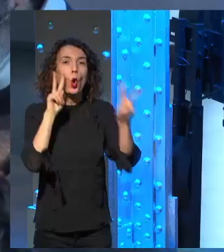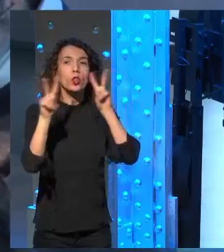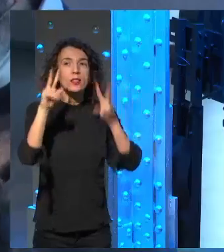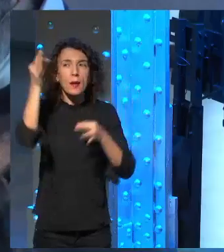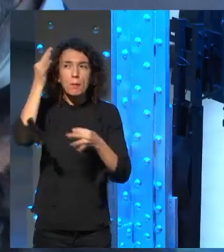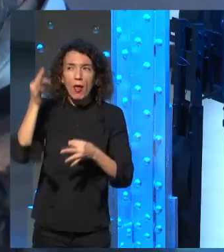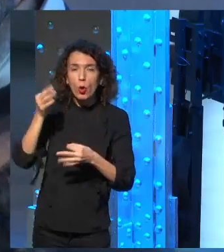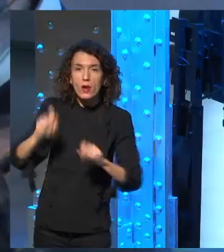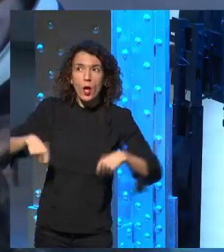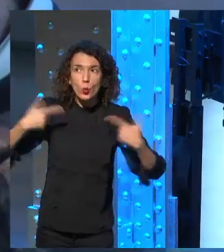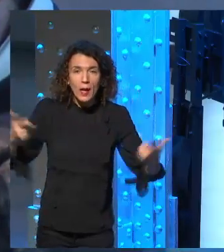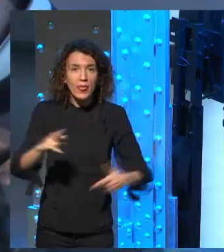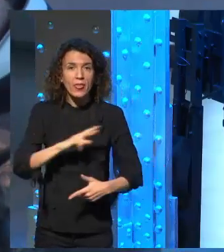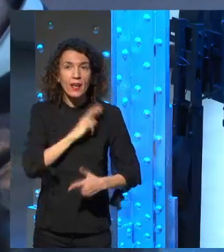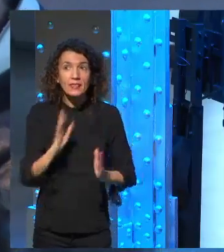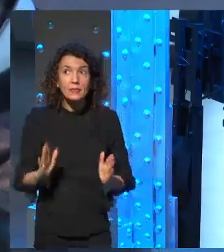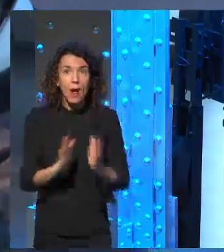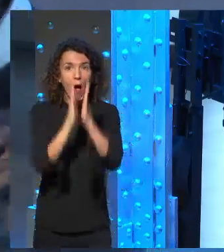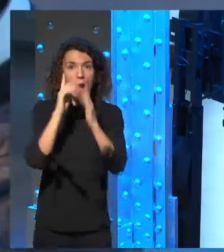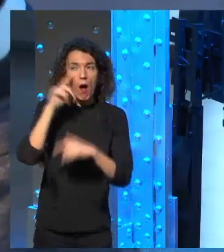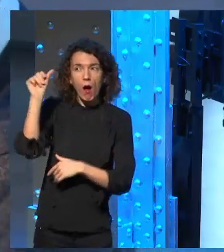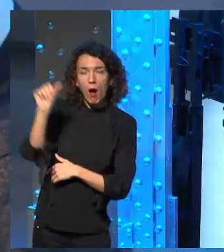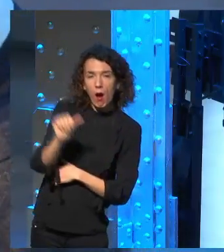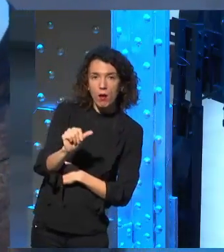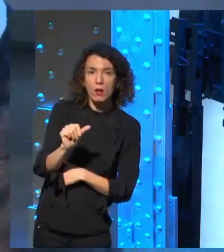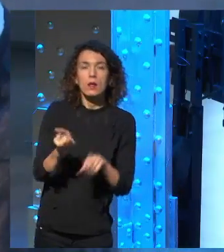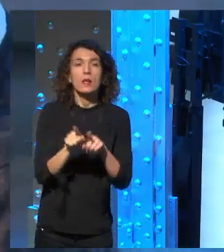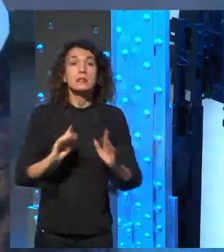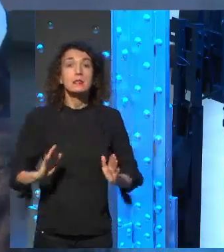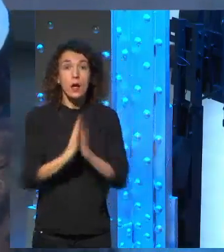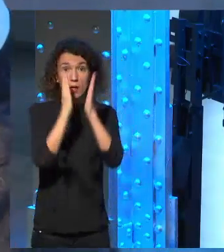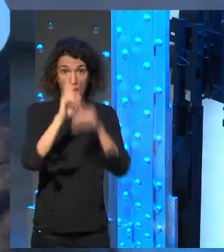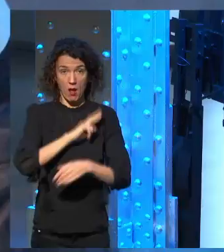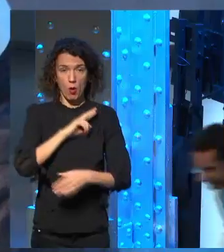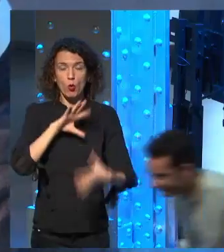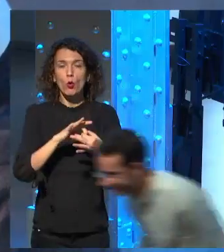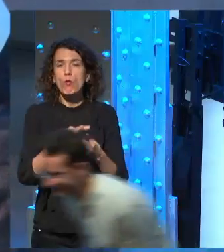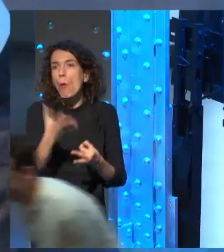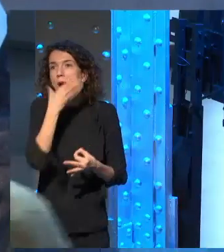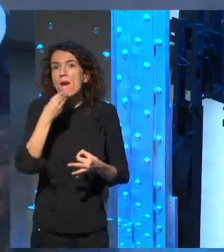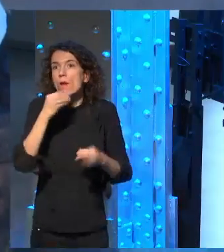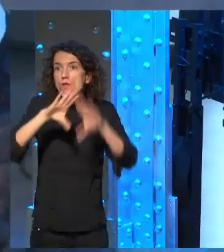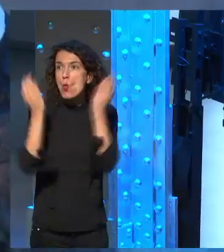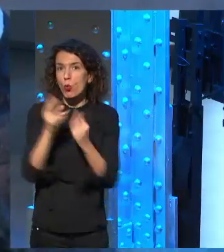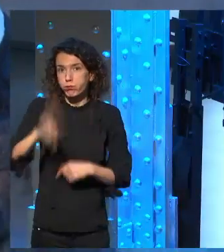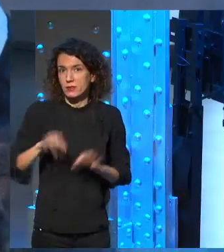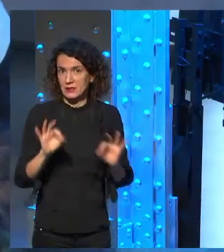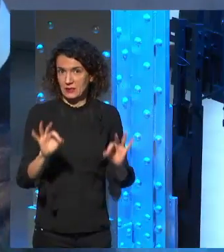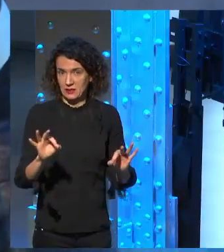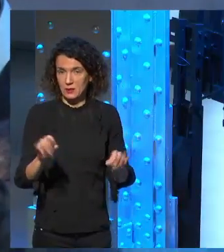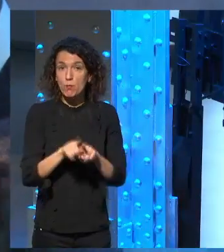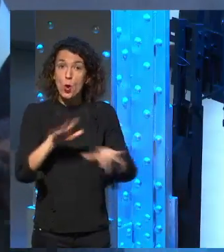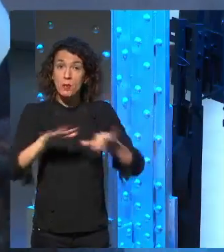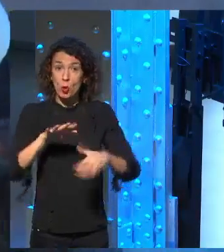la naturaleza y de lo sagrado, ¿no? Entendiendo lo sagrado como la pura belleza del mundo, ¿no? Exactamente. Yo creo que el